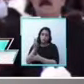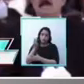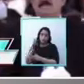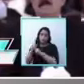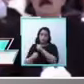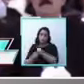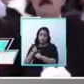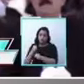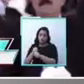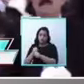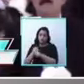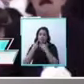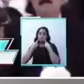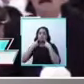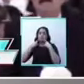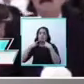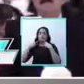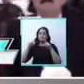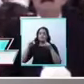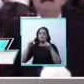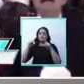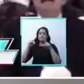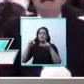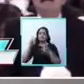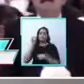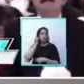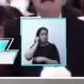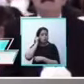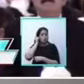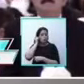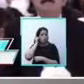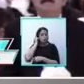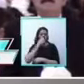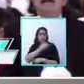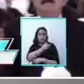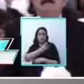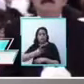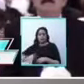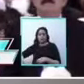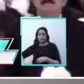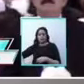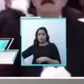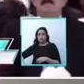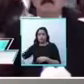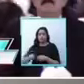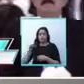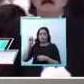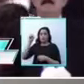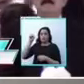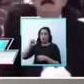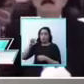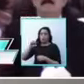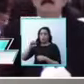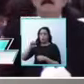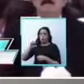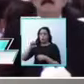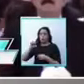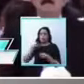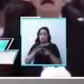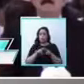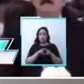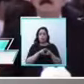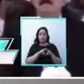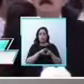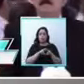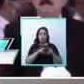del país, así como, ¿verdad?, lo que se califica desde estas posturas de la intervención social